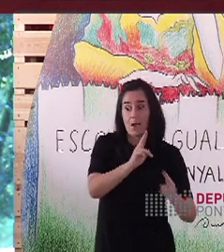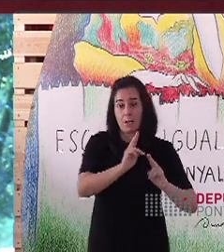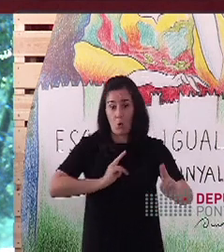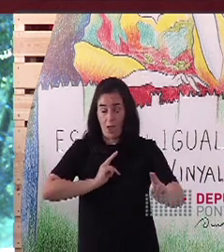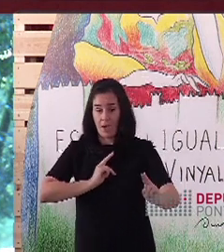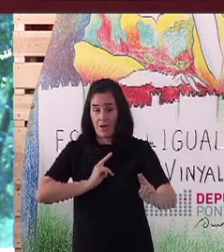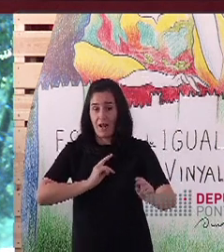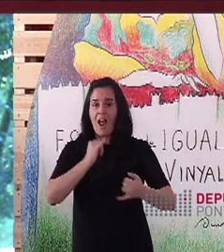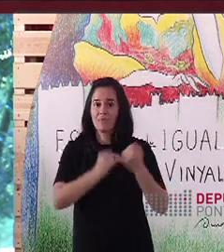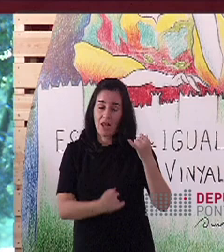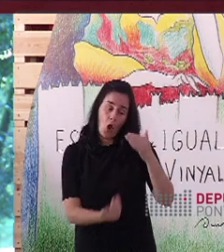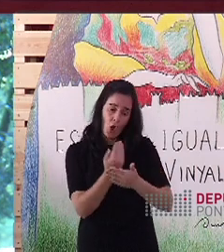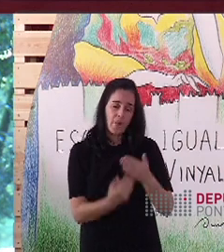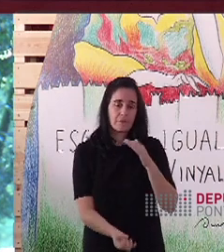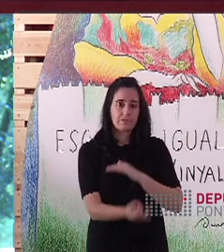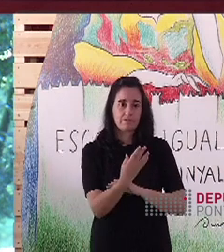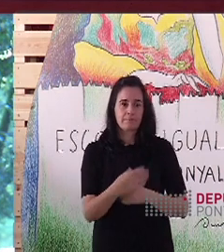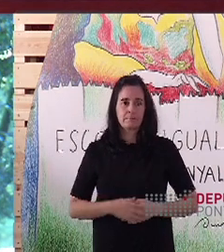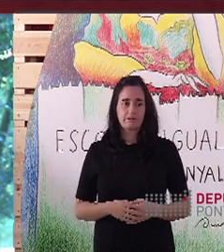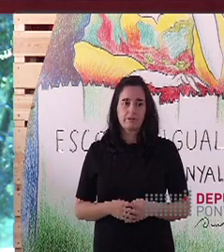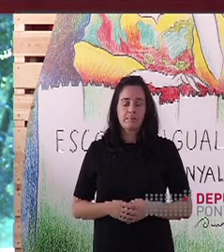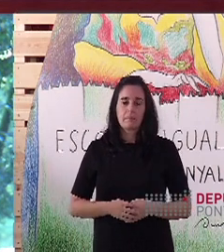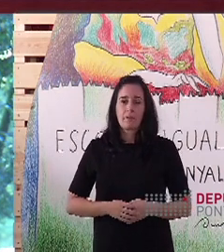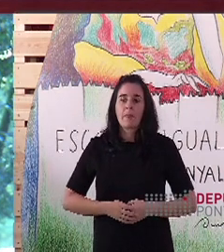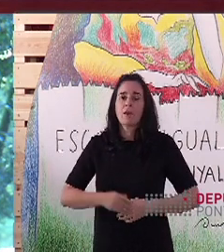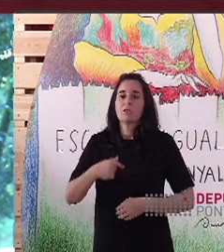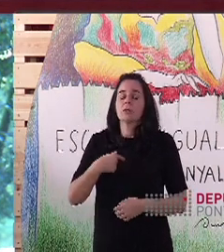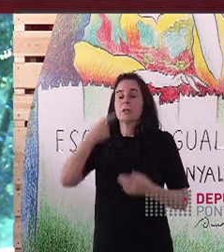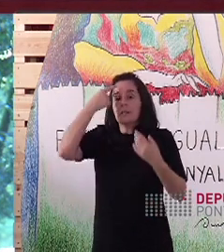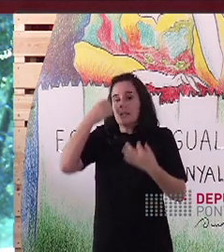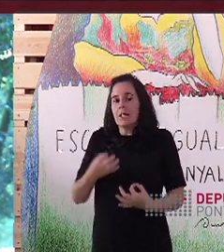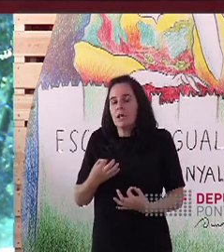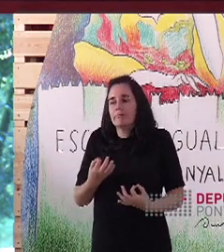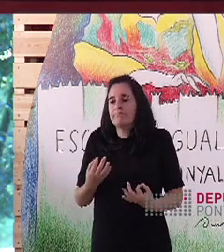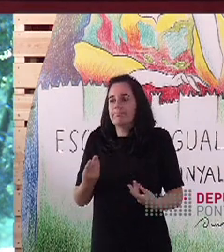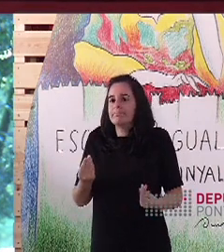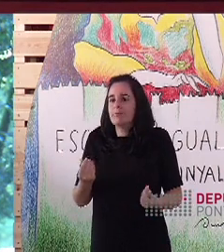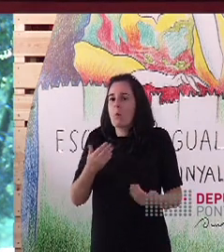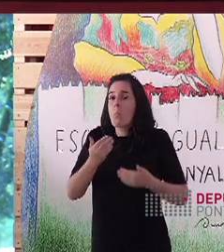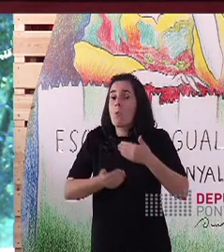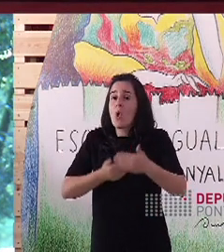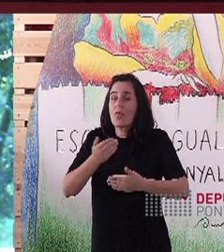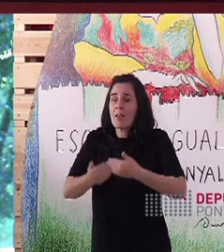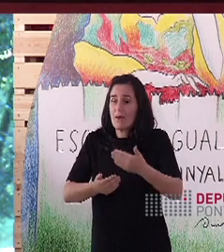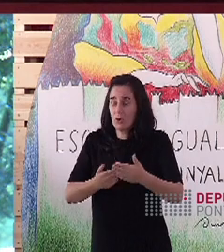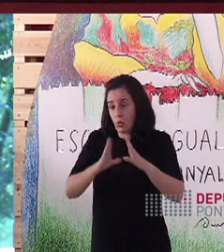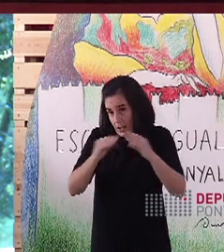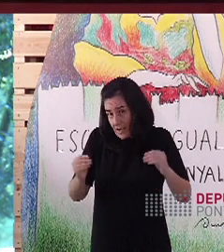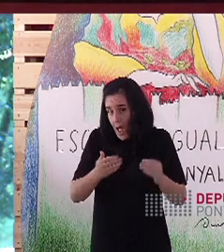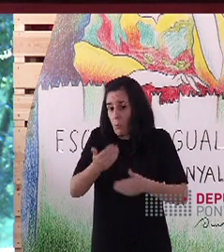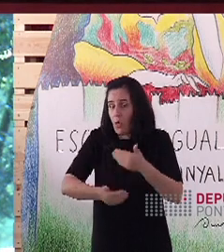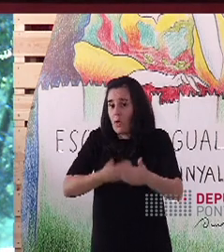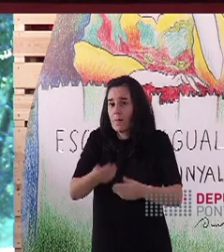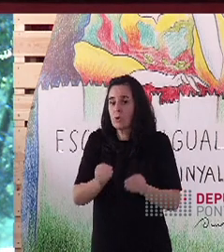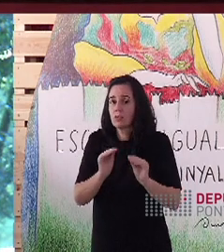Yo creo que el procedimiento de la el procedimiento de la universidad,